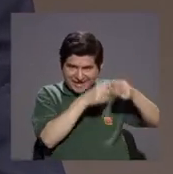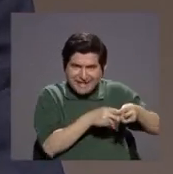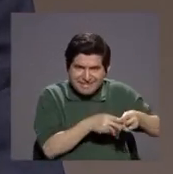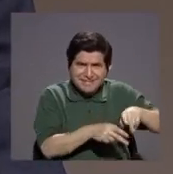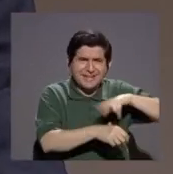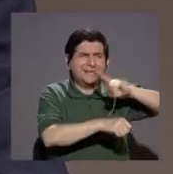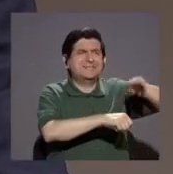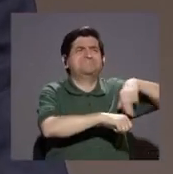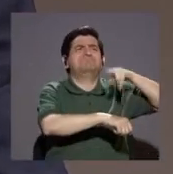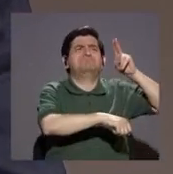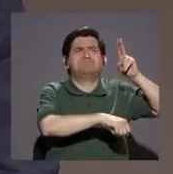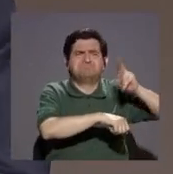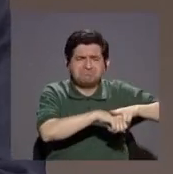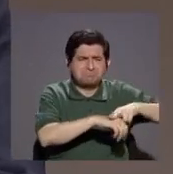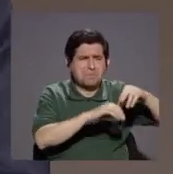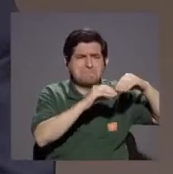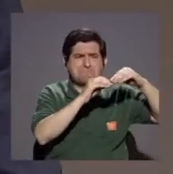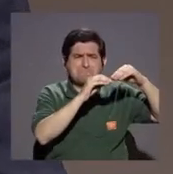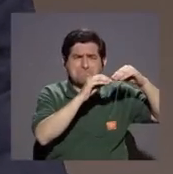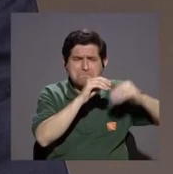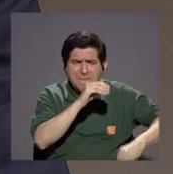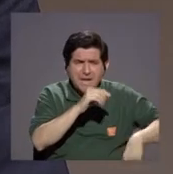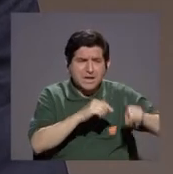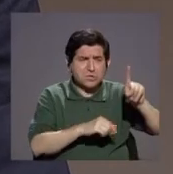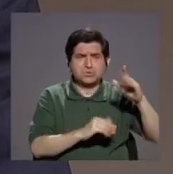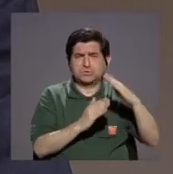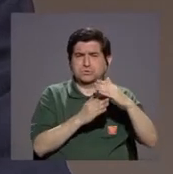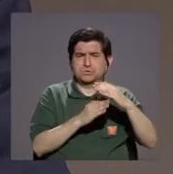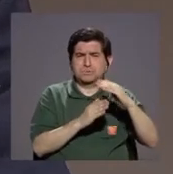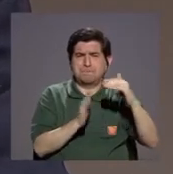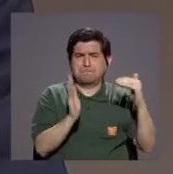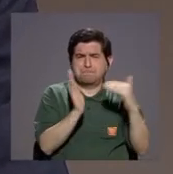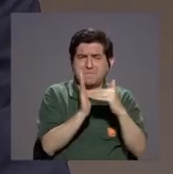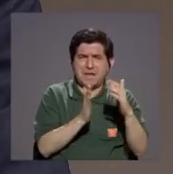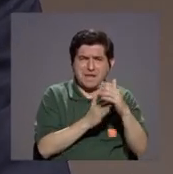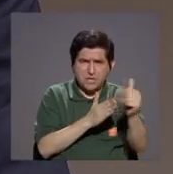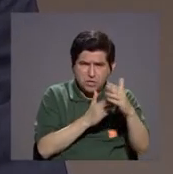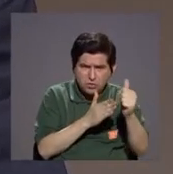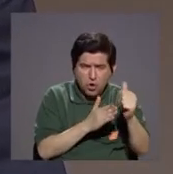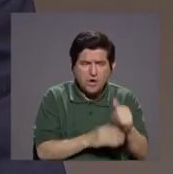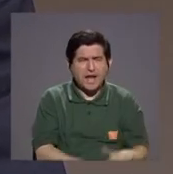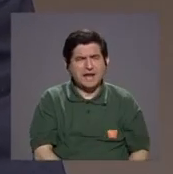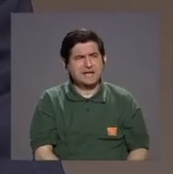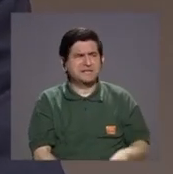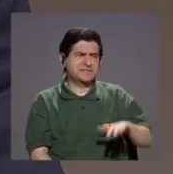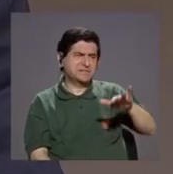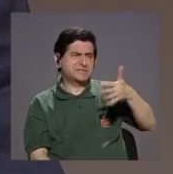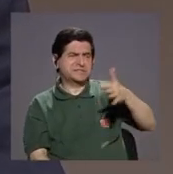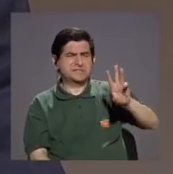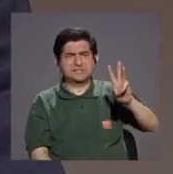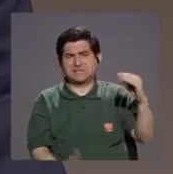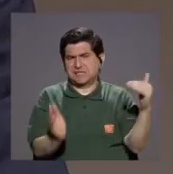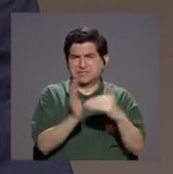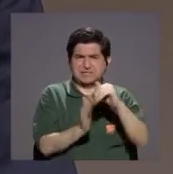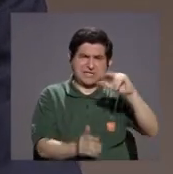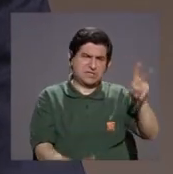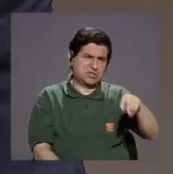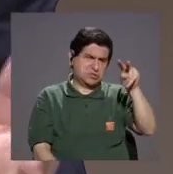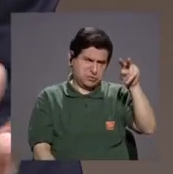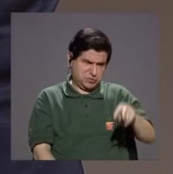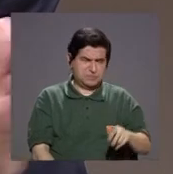generalmente por menos de mil dólares eso estaríamos hablando un equivalente más o menos de 600 mil colones